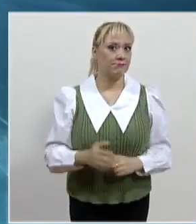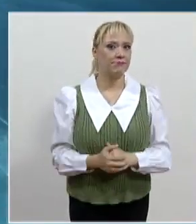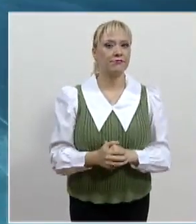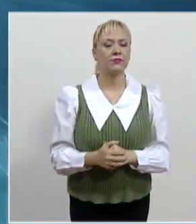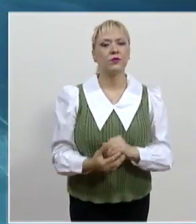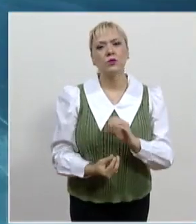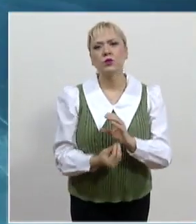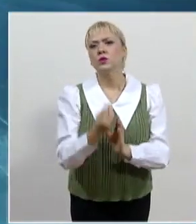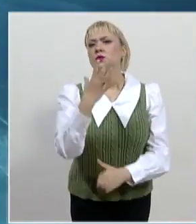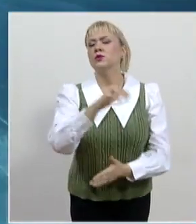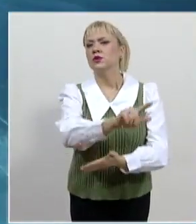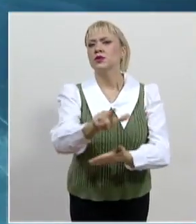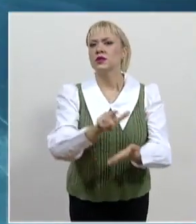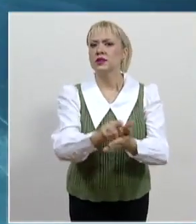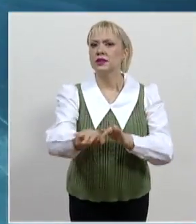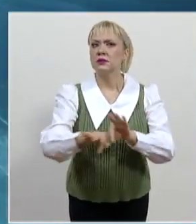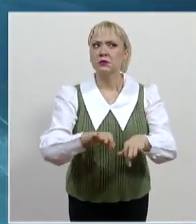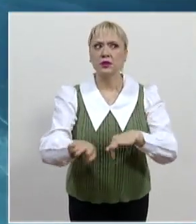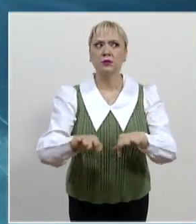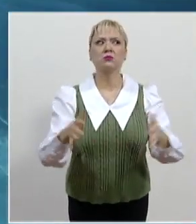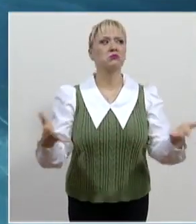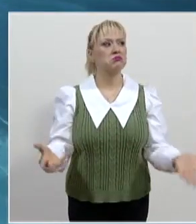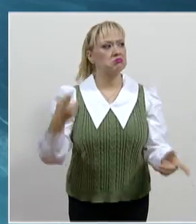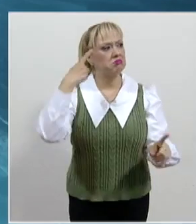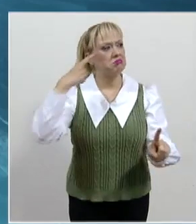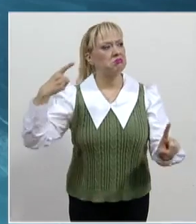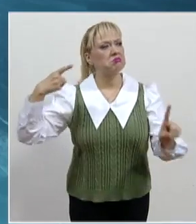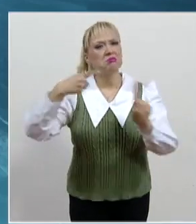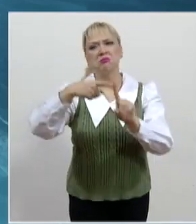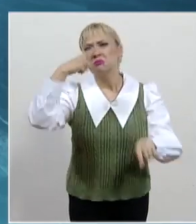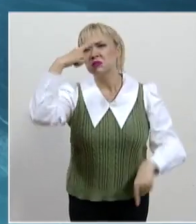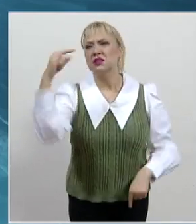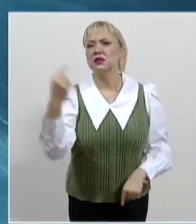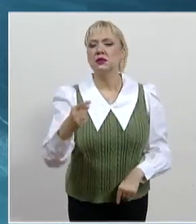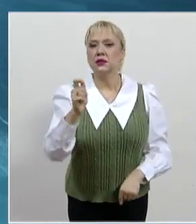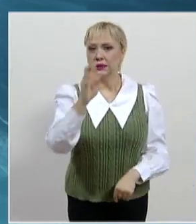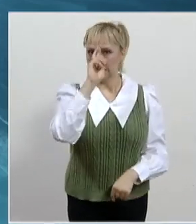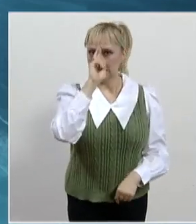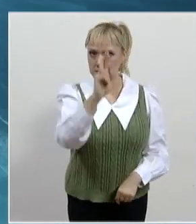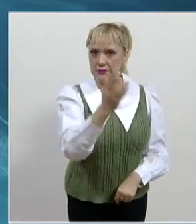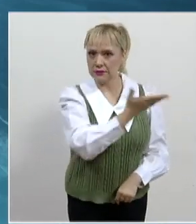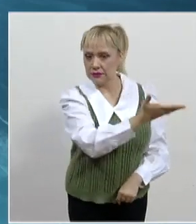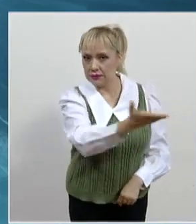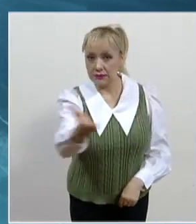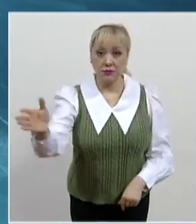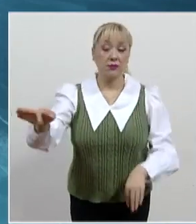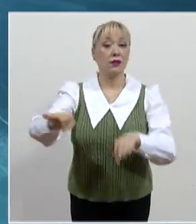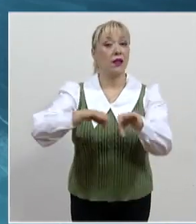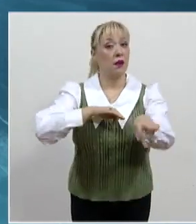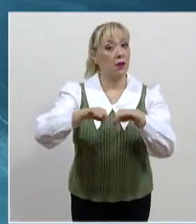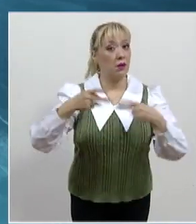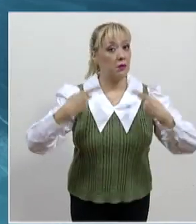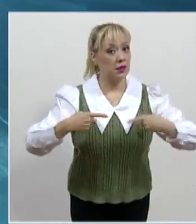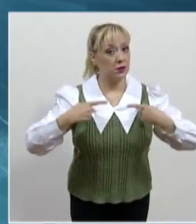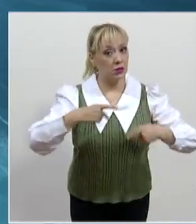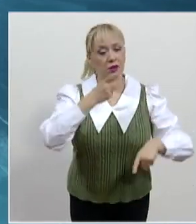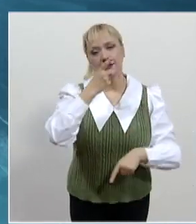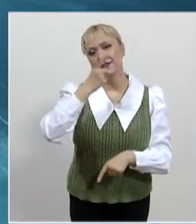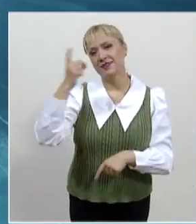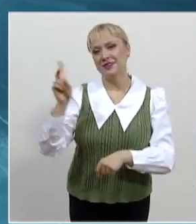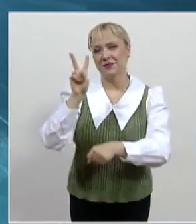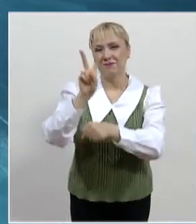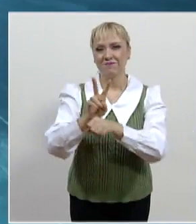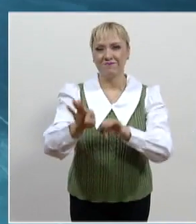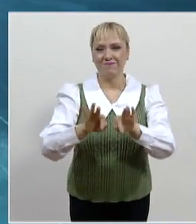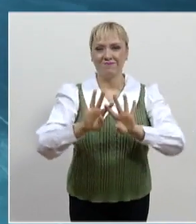El nuevo sistema de justicia laboral tiene como principal objetivo dignificar el trabajo, afirmó el consejero de la